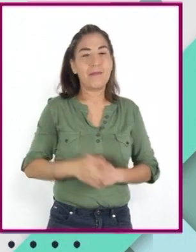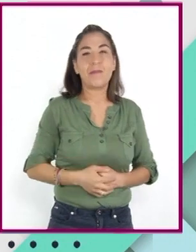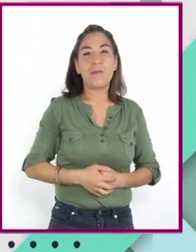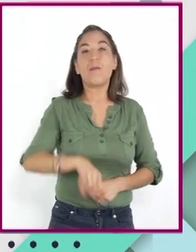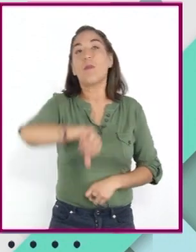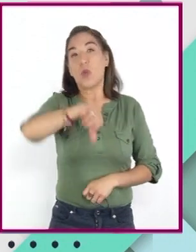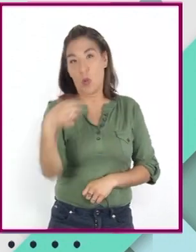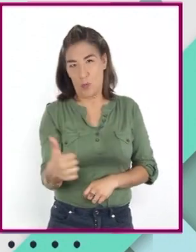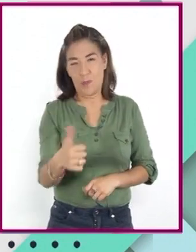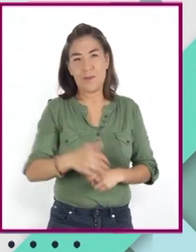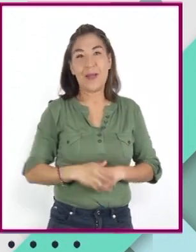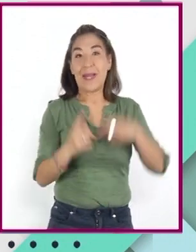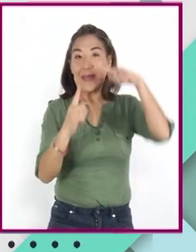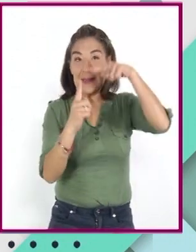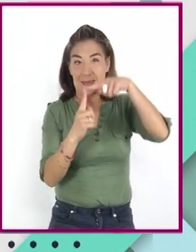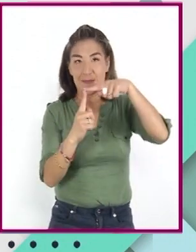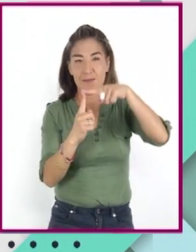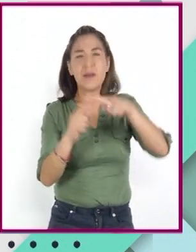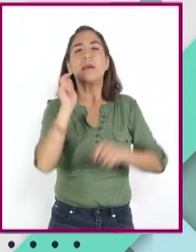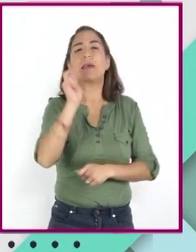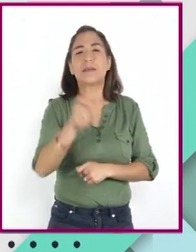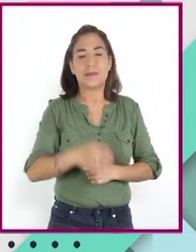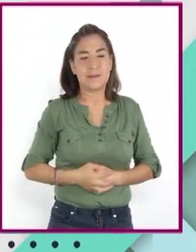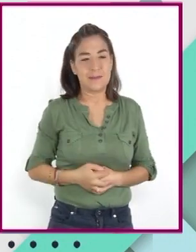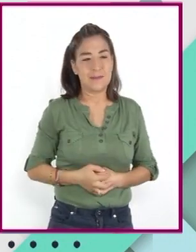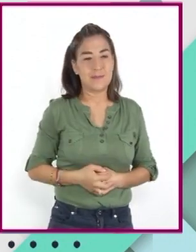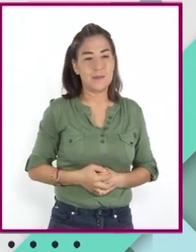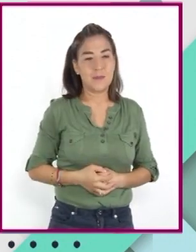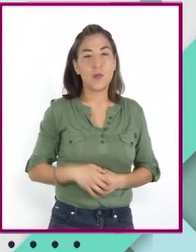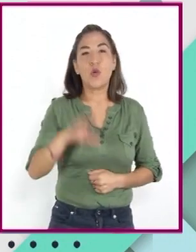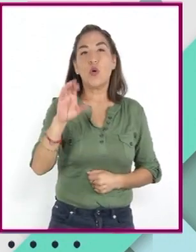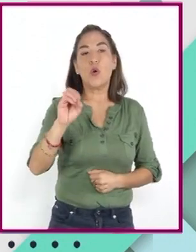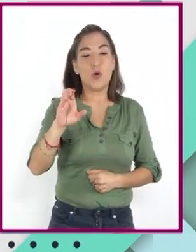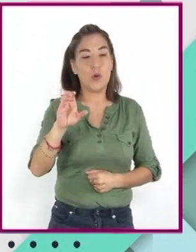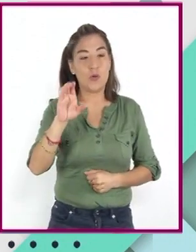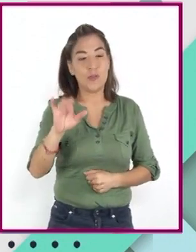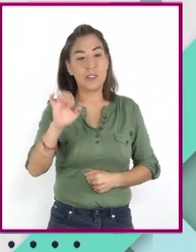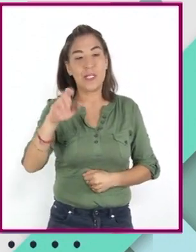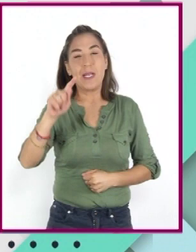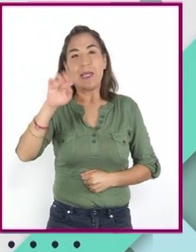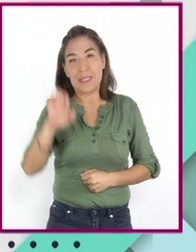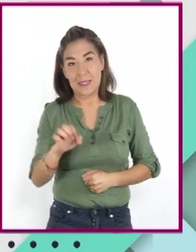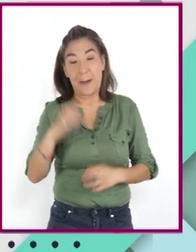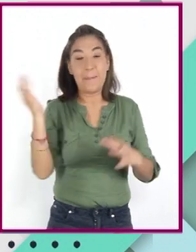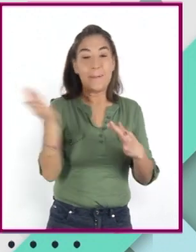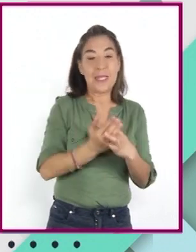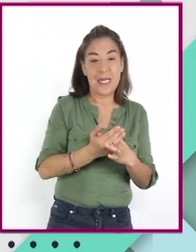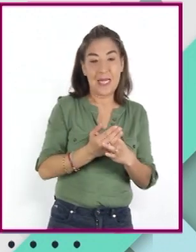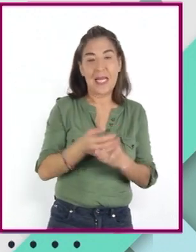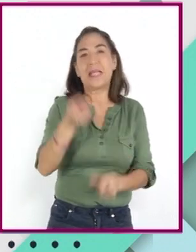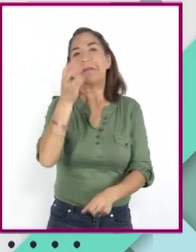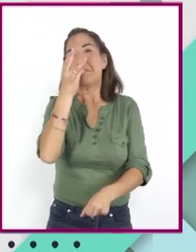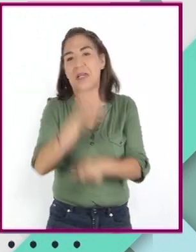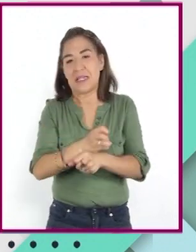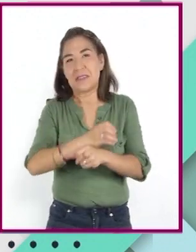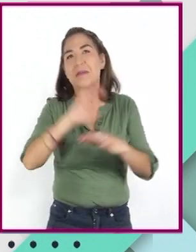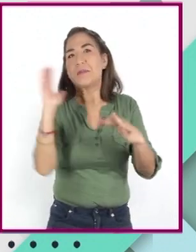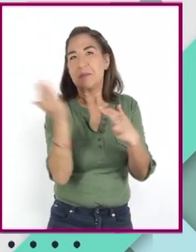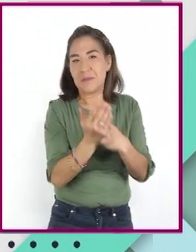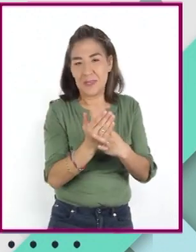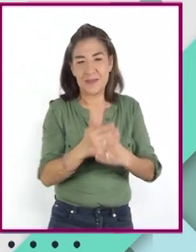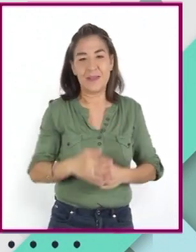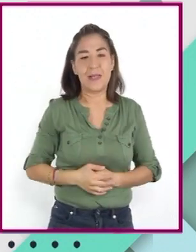Finalmente, con la división se emplean palabras como cociente, mitad, tercera